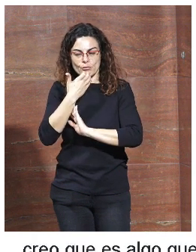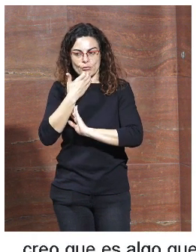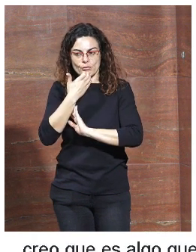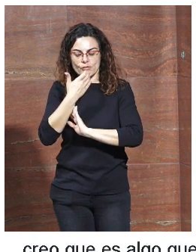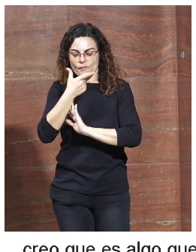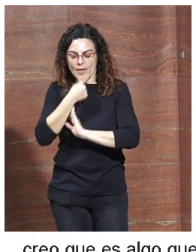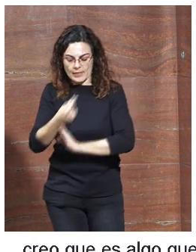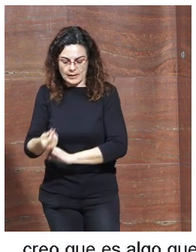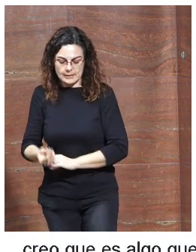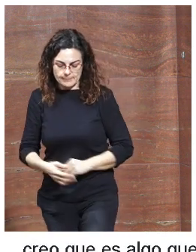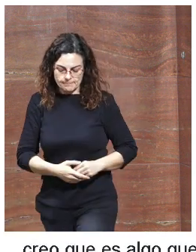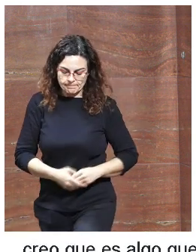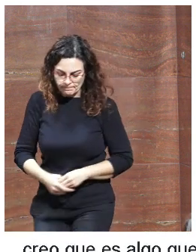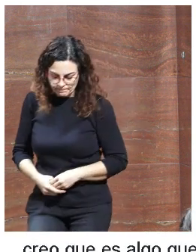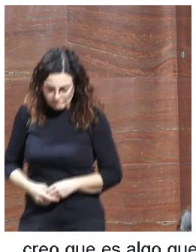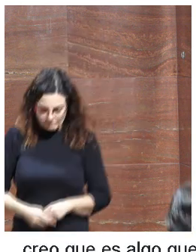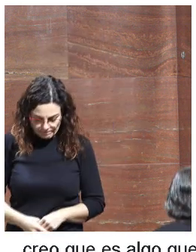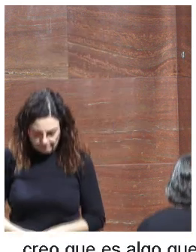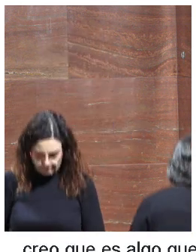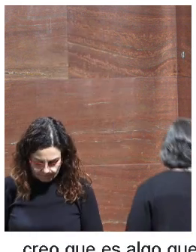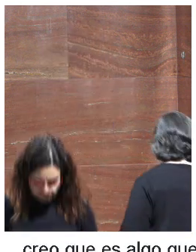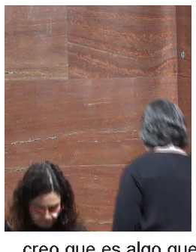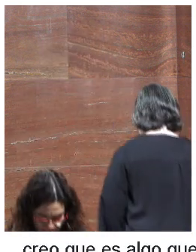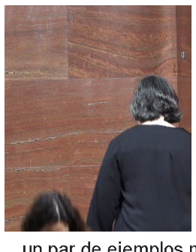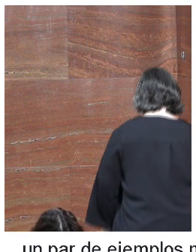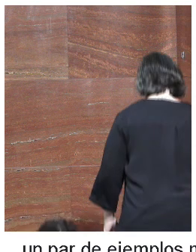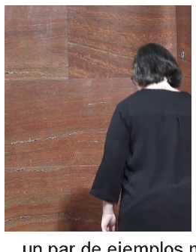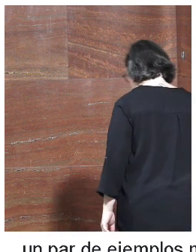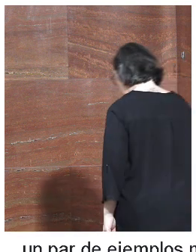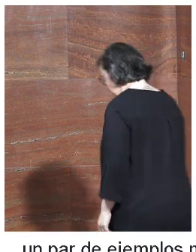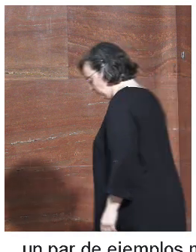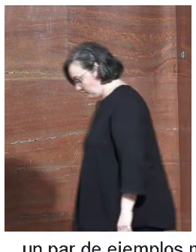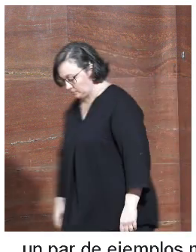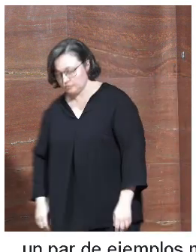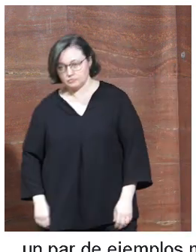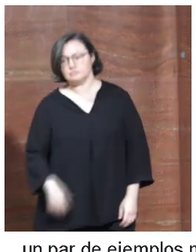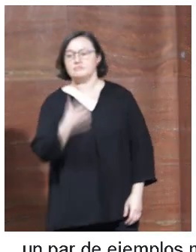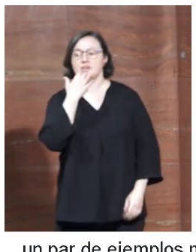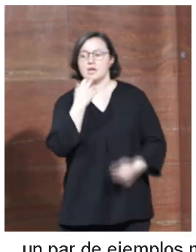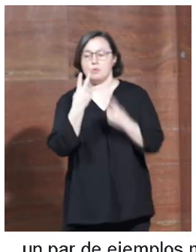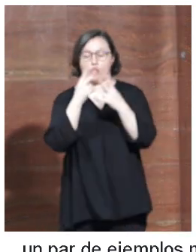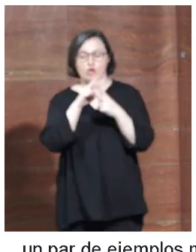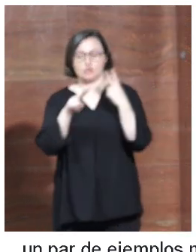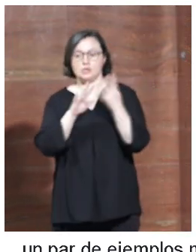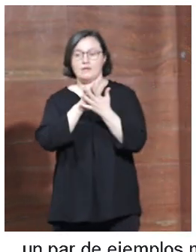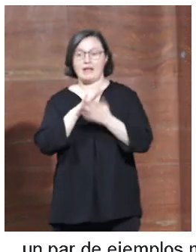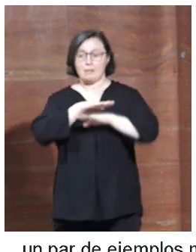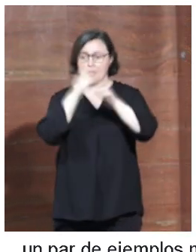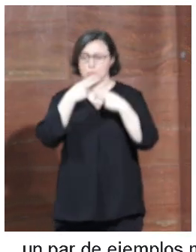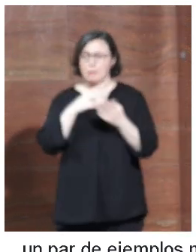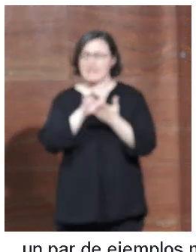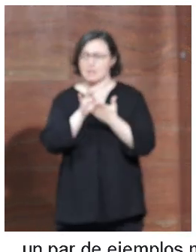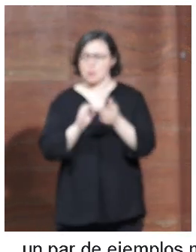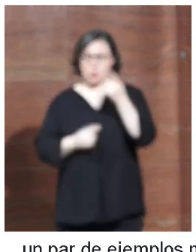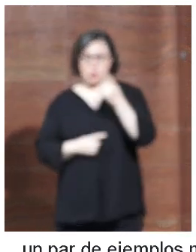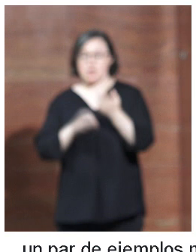muy sencillos, ¿no? Una de las, por ejemplo, de los servicios que ofrecen las administraciones